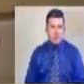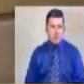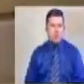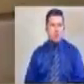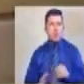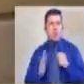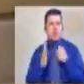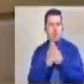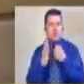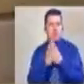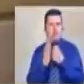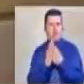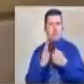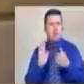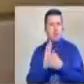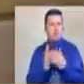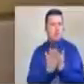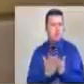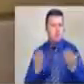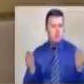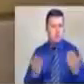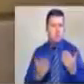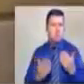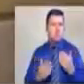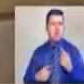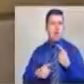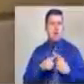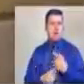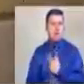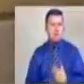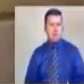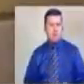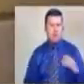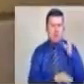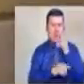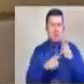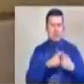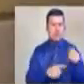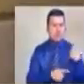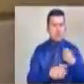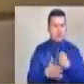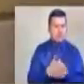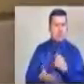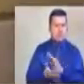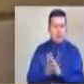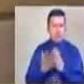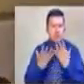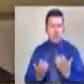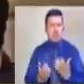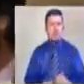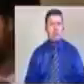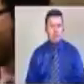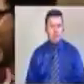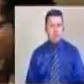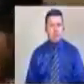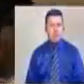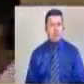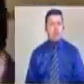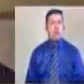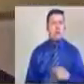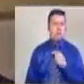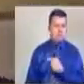intentado muchos de los expresidentes de Colombia. Desde el Frente Nacional,